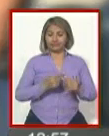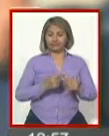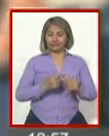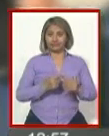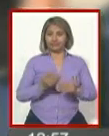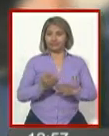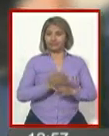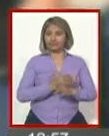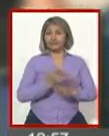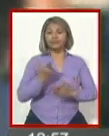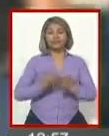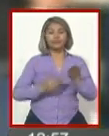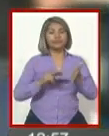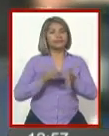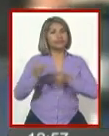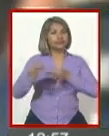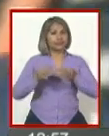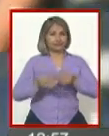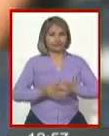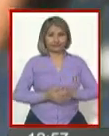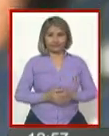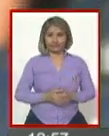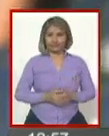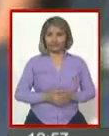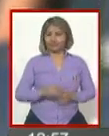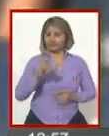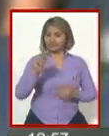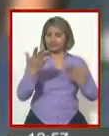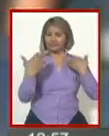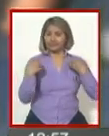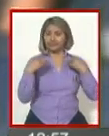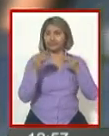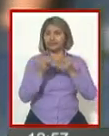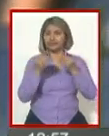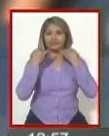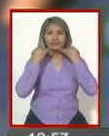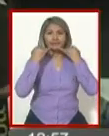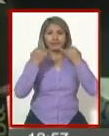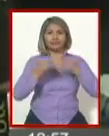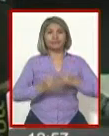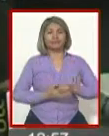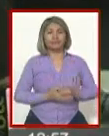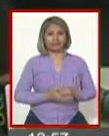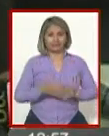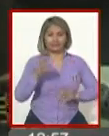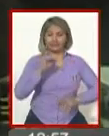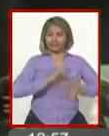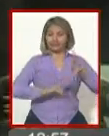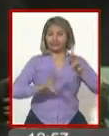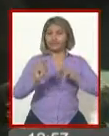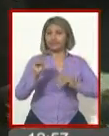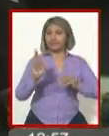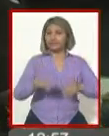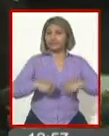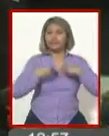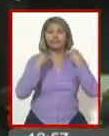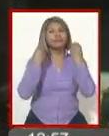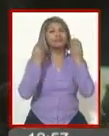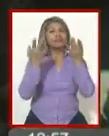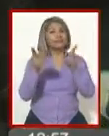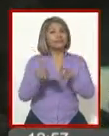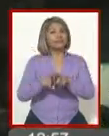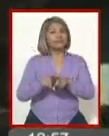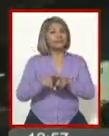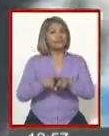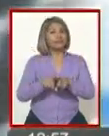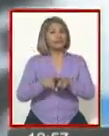primera instancia, lo que refiere la víctima. No tenemos mayores referencias. La víctima todavía no ha aportado,